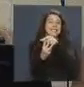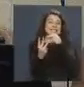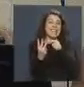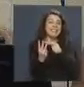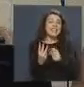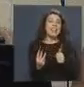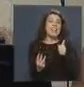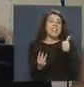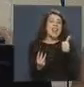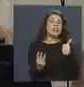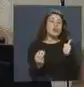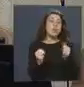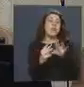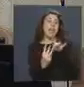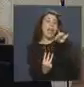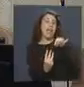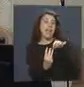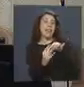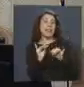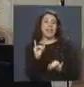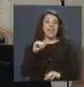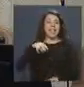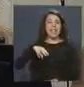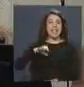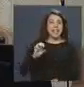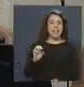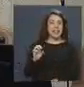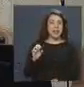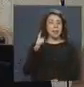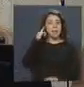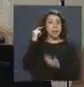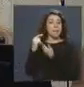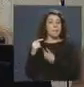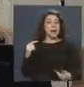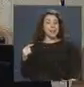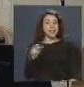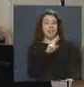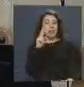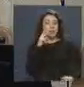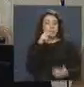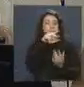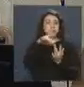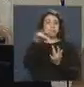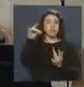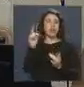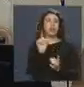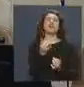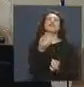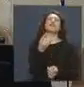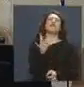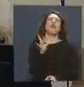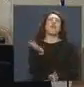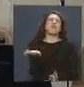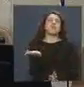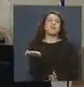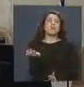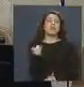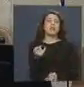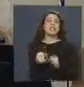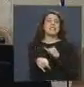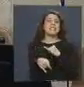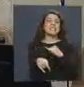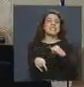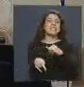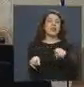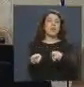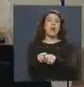de directores del INE o directoras del INE a el presidente de la República. No es simplemente que va a seguir